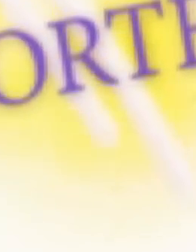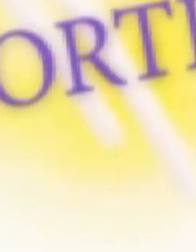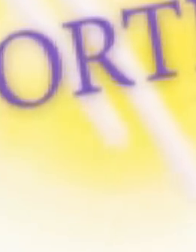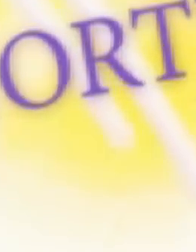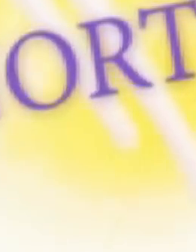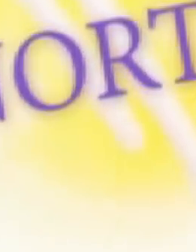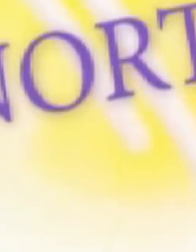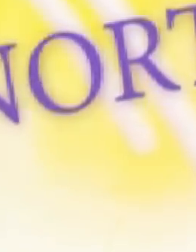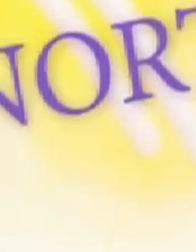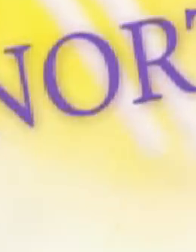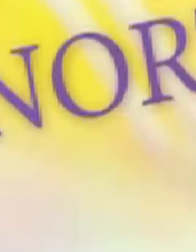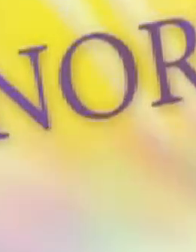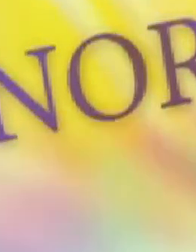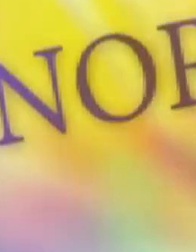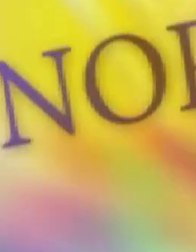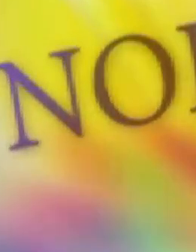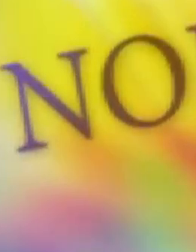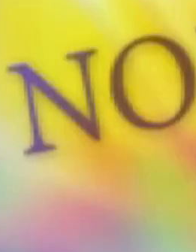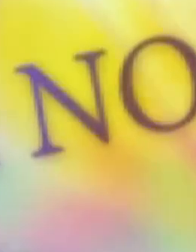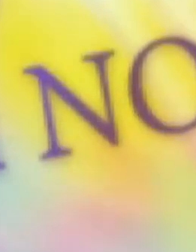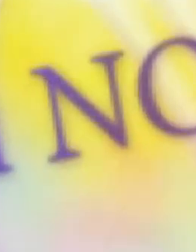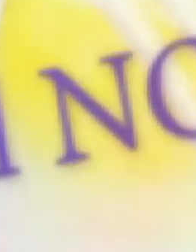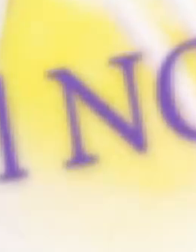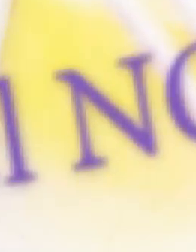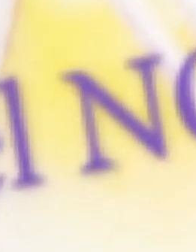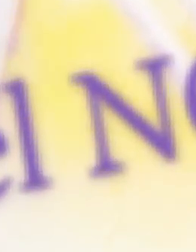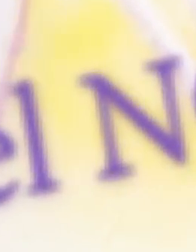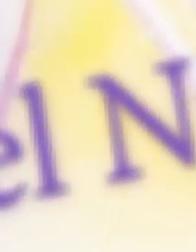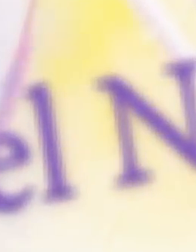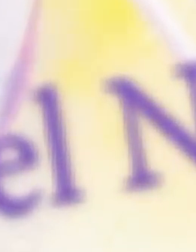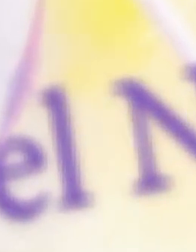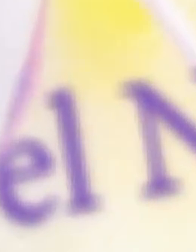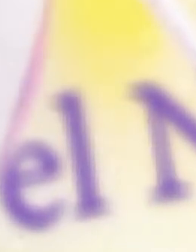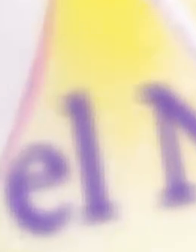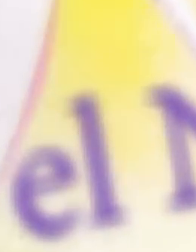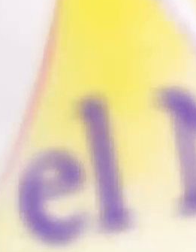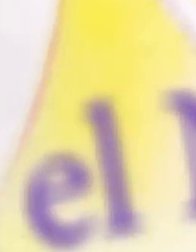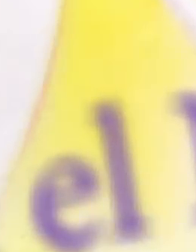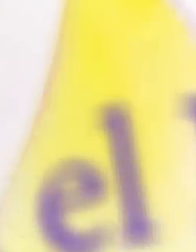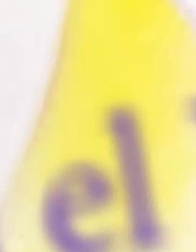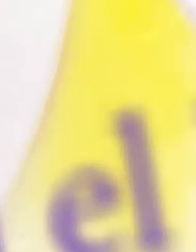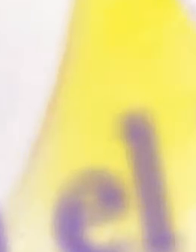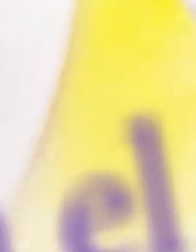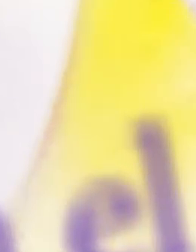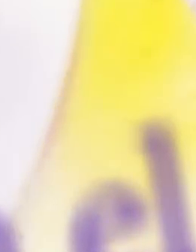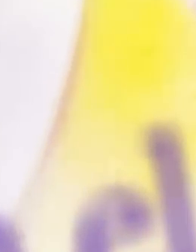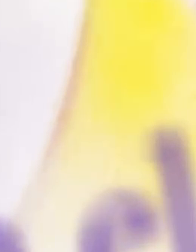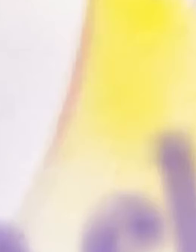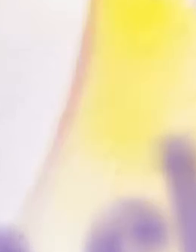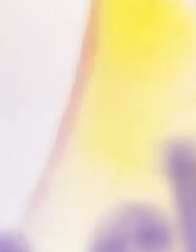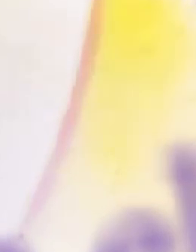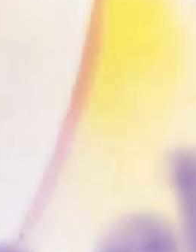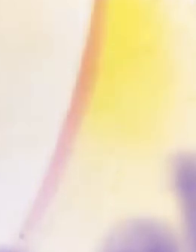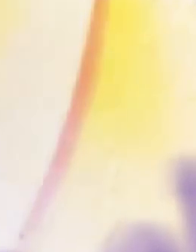Para usted, para los que viven lejos de un templo, los que están enfermos, presos o imposibilitados